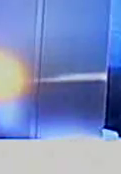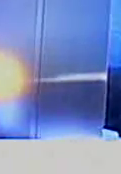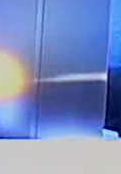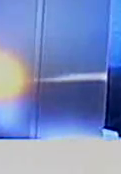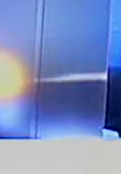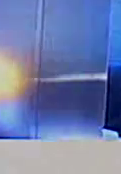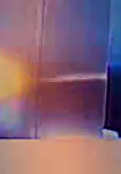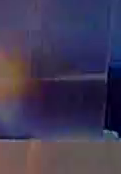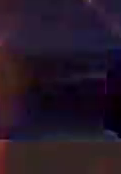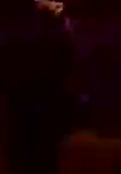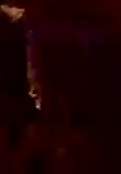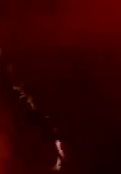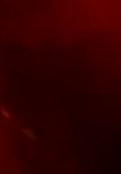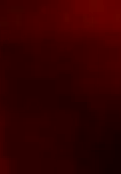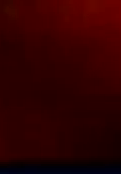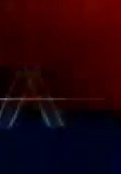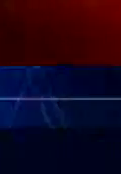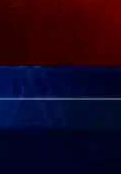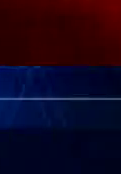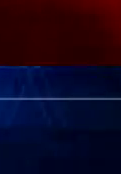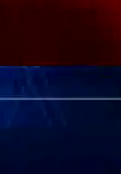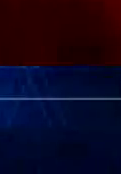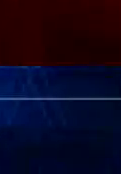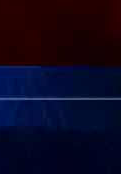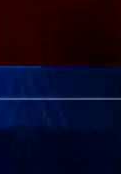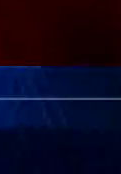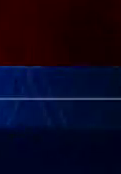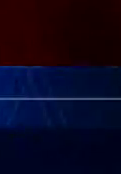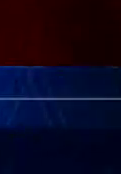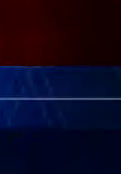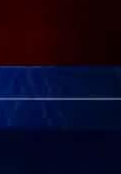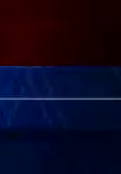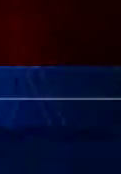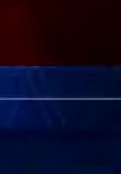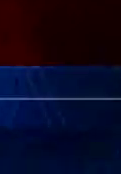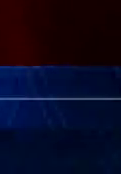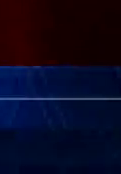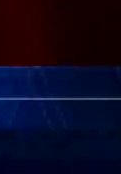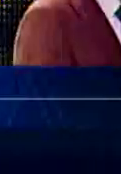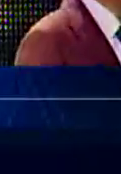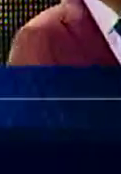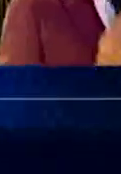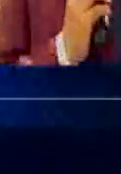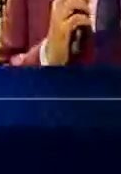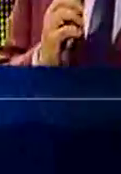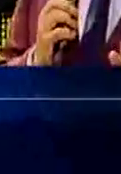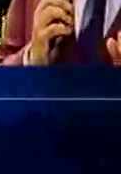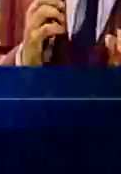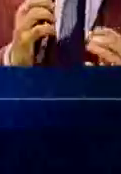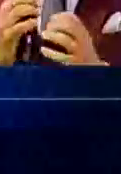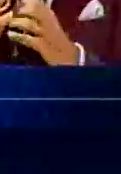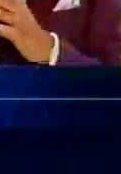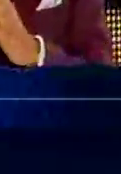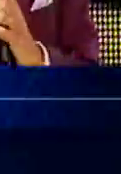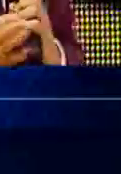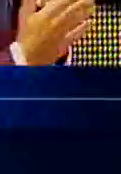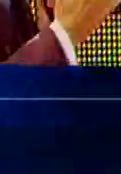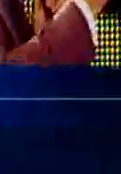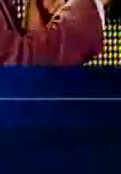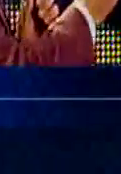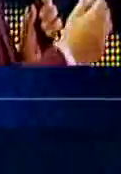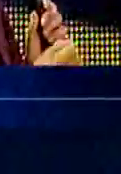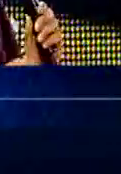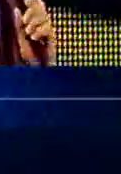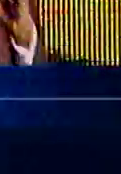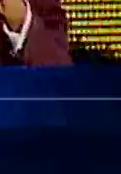Vergara. El intérprete del éxito Despacito se apoderó de Chile tal como se esperaba. Luis Fonsi se presentó este miércoles y se llevó una gaviota